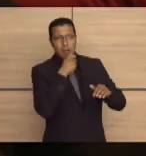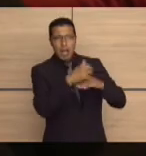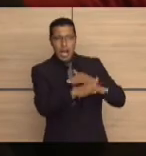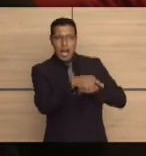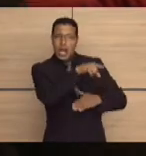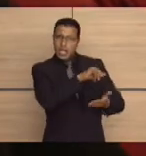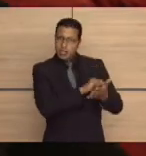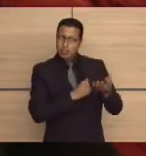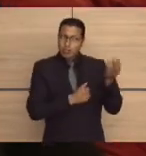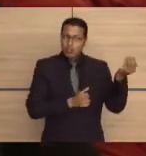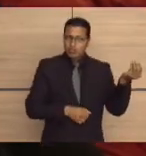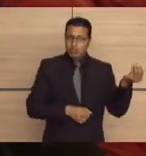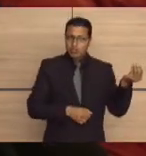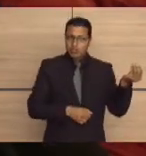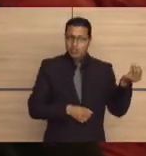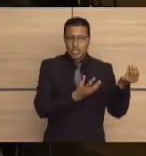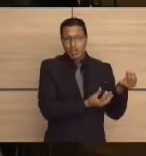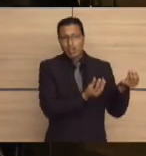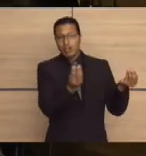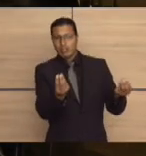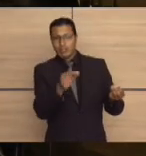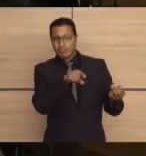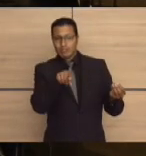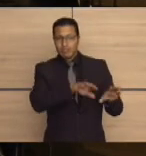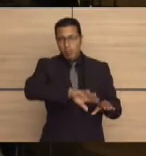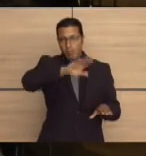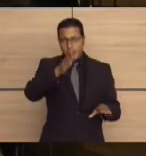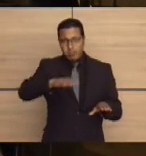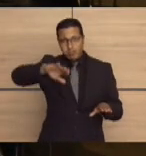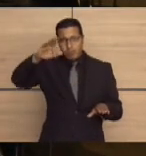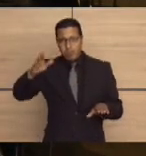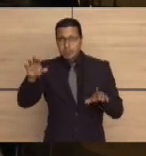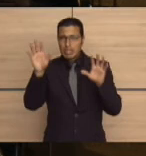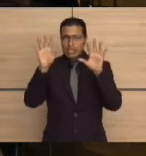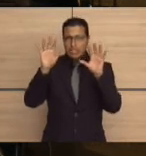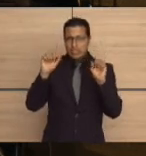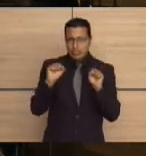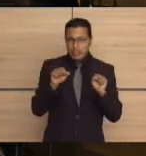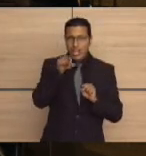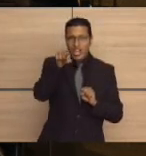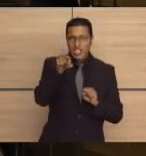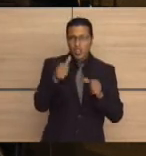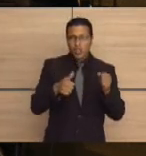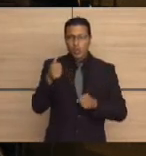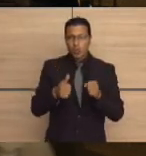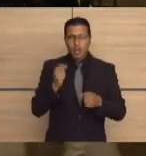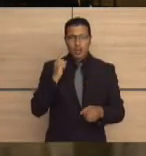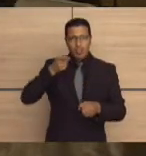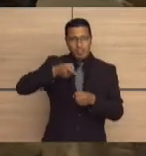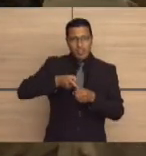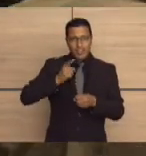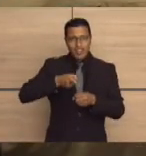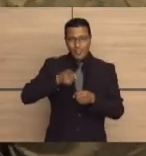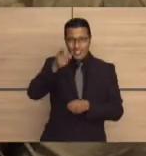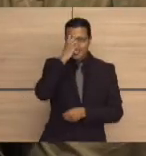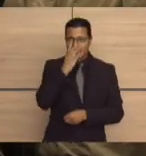Y al lado están las montañas nevadas de los Tairona, de la Sierra Nevada de Santa